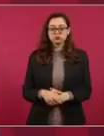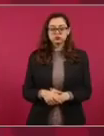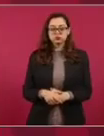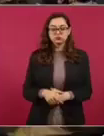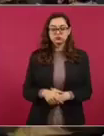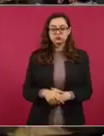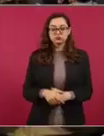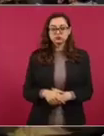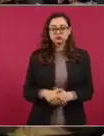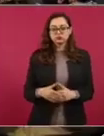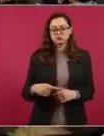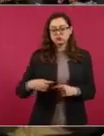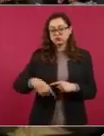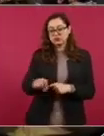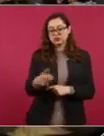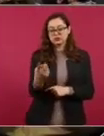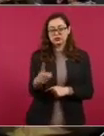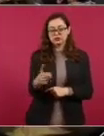en diciembre,